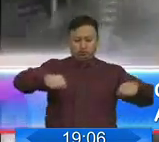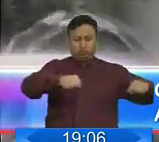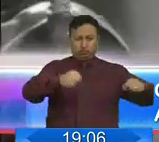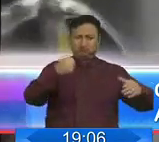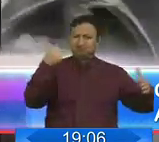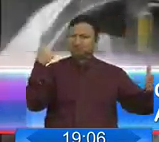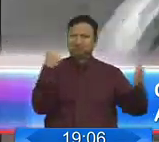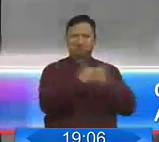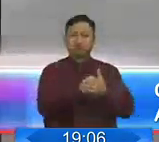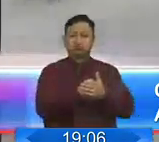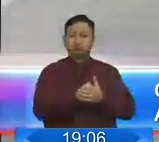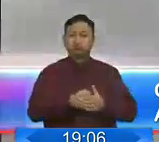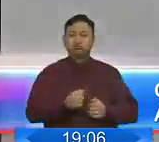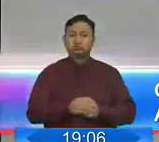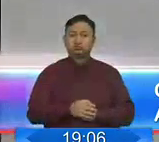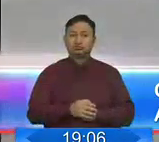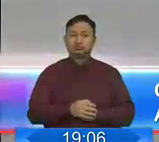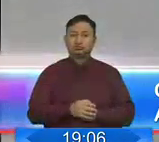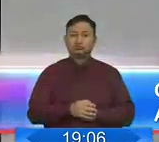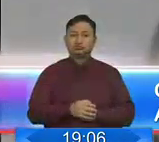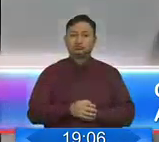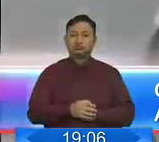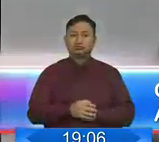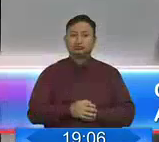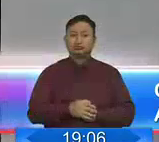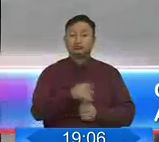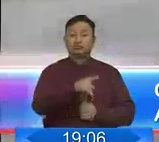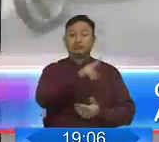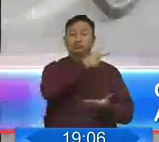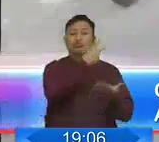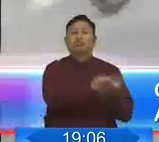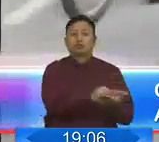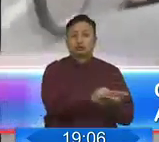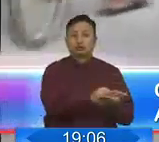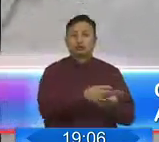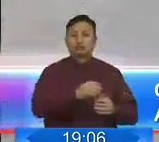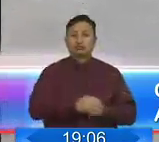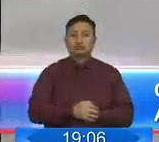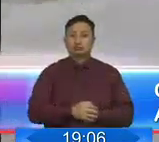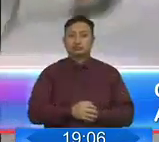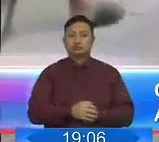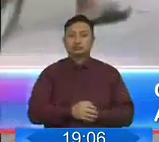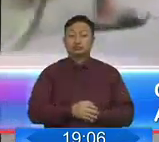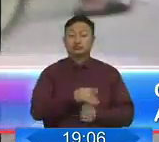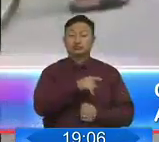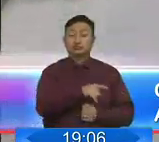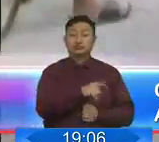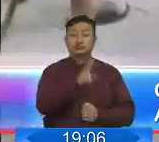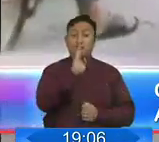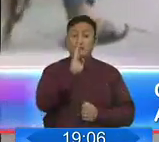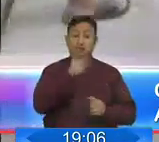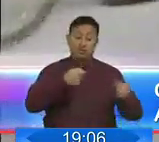de la provincia de Guayas y quedó inconsciente en la calzada. Ha matado a la esposa y se ha chocado como se tiró un colectivo.